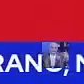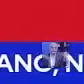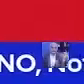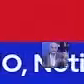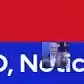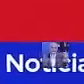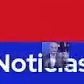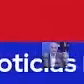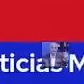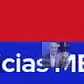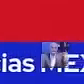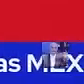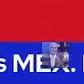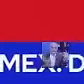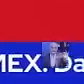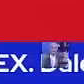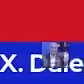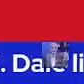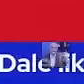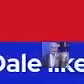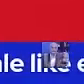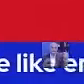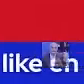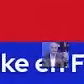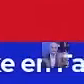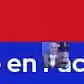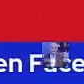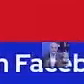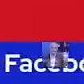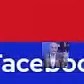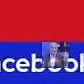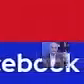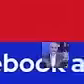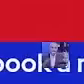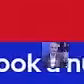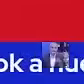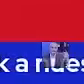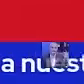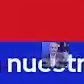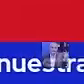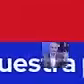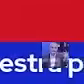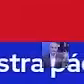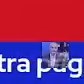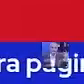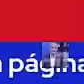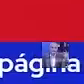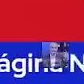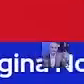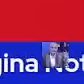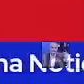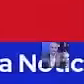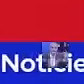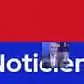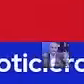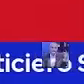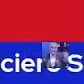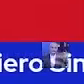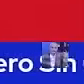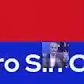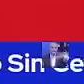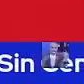Sinaloa a tierra neoyorquina. En una carta dirigida al juez Brian Cogan y a 6 días de que dé inicio el juicio